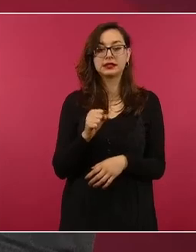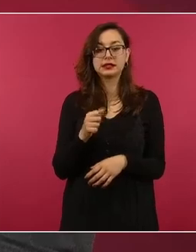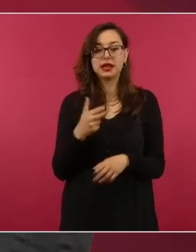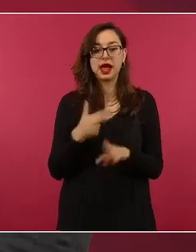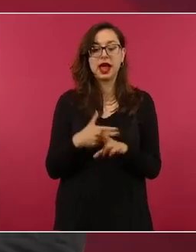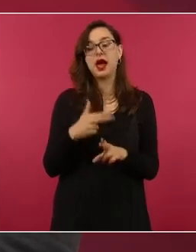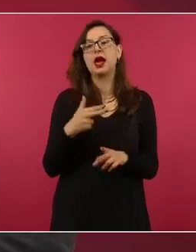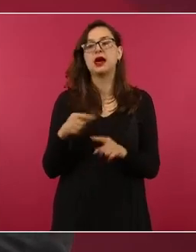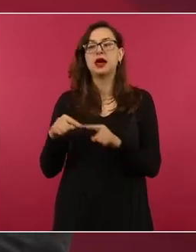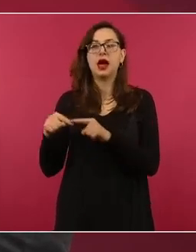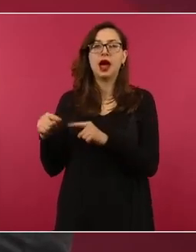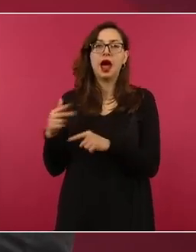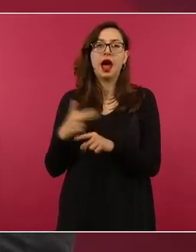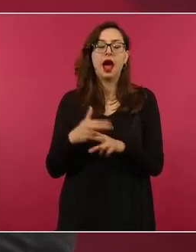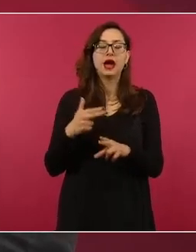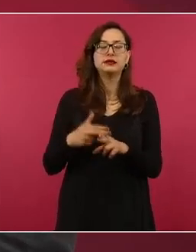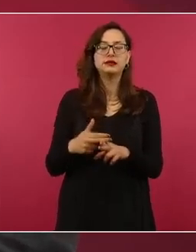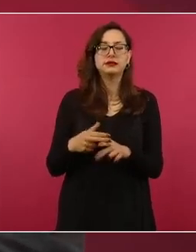Valladolid,